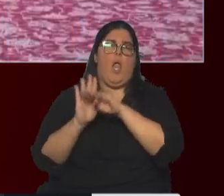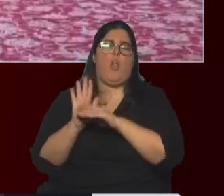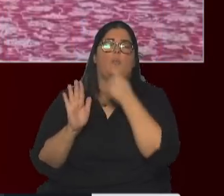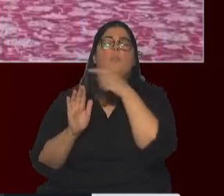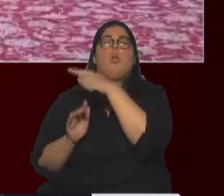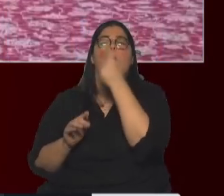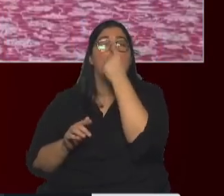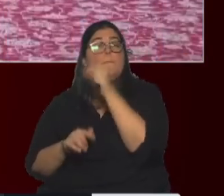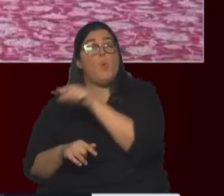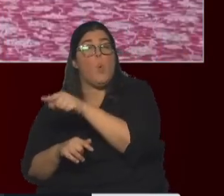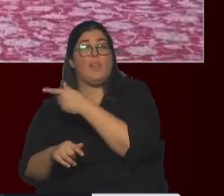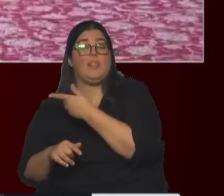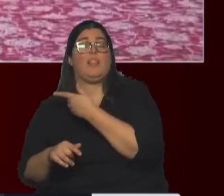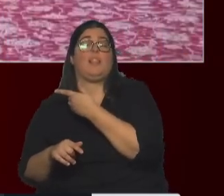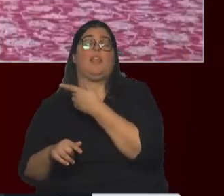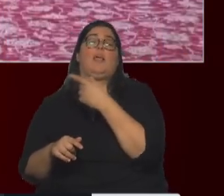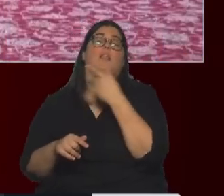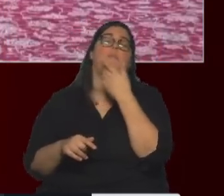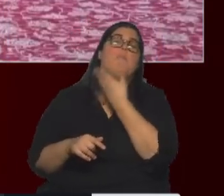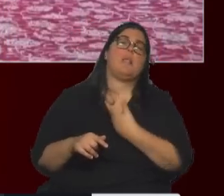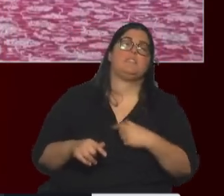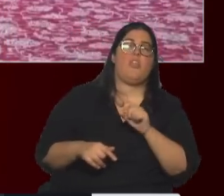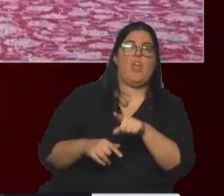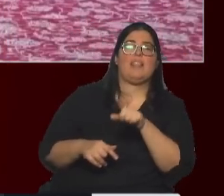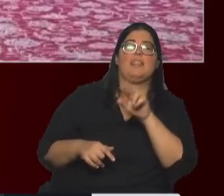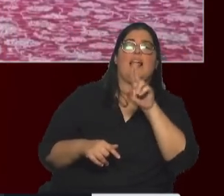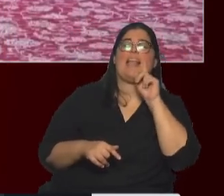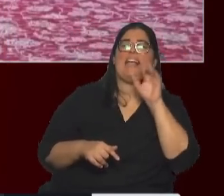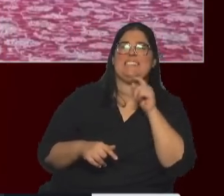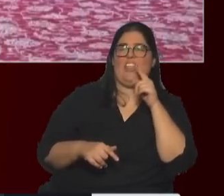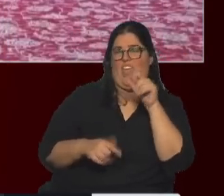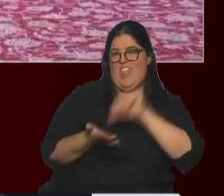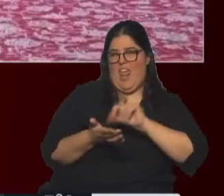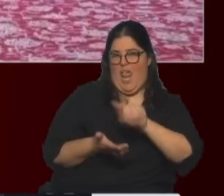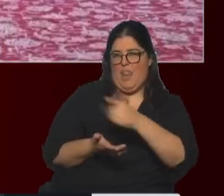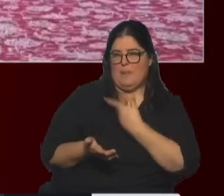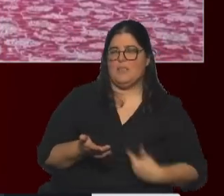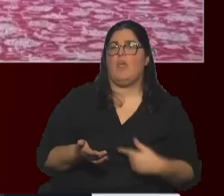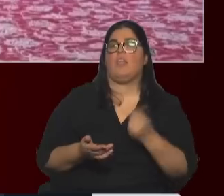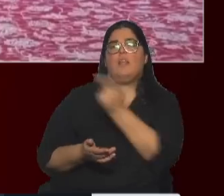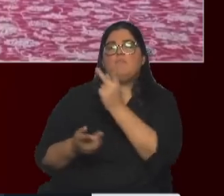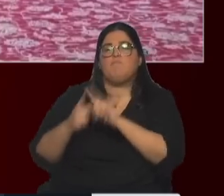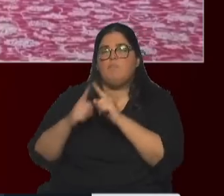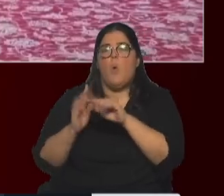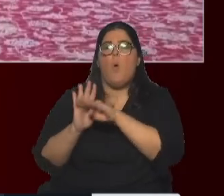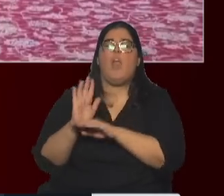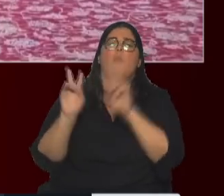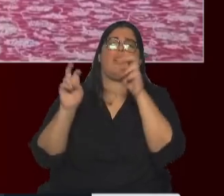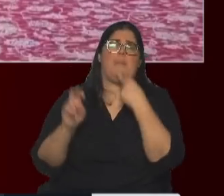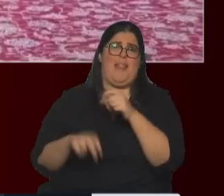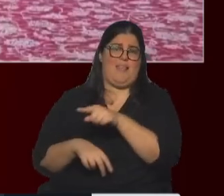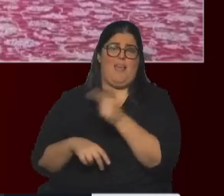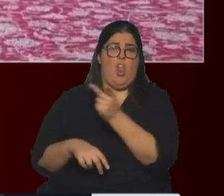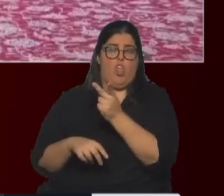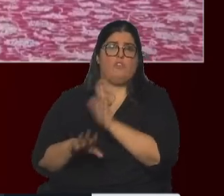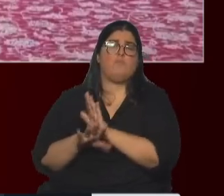Putin con el presidente Raisi, el presidente iraní, en el sentido energético. En un momento de escasez de gas, de